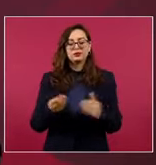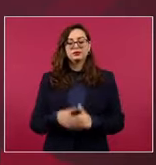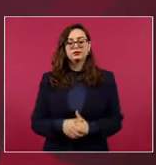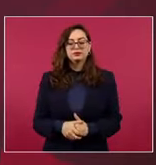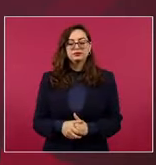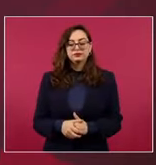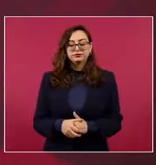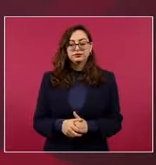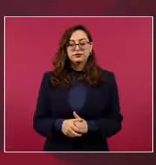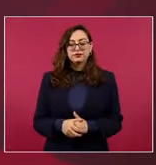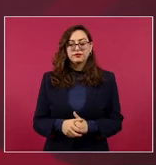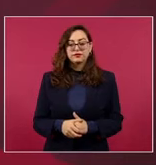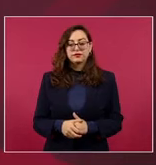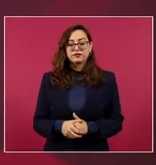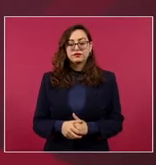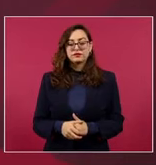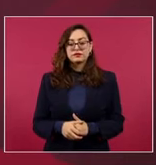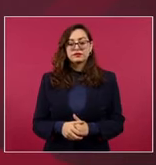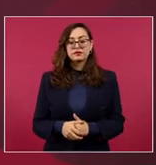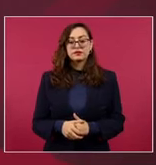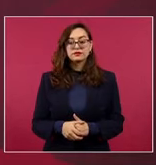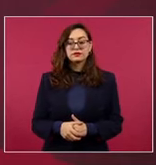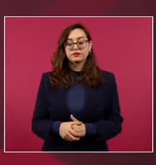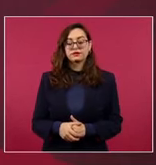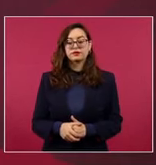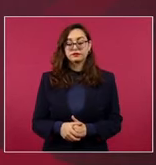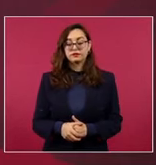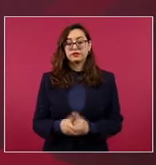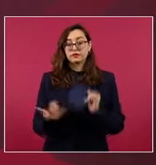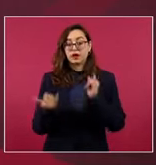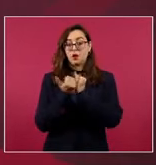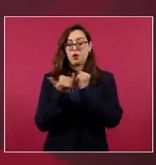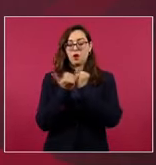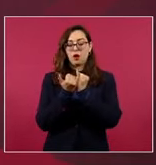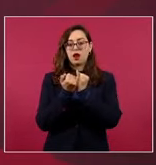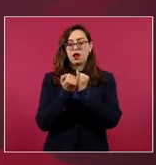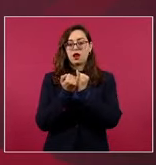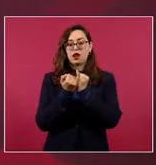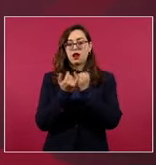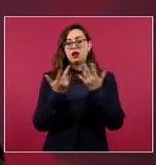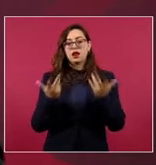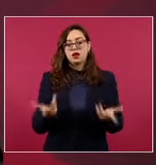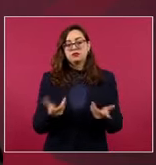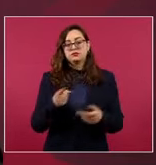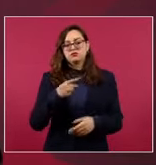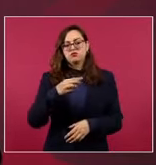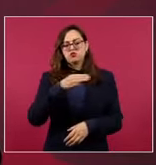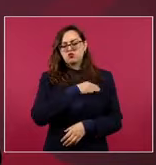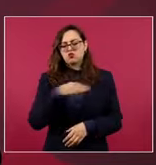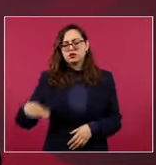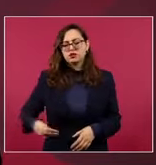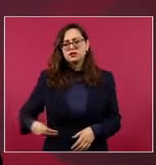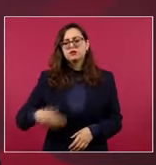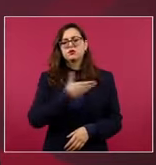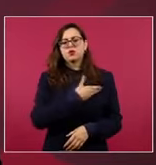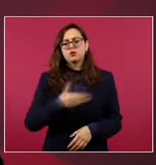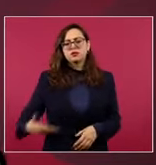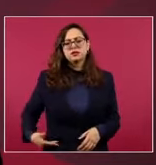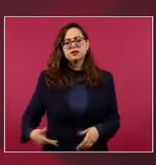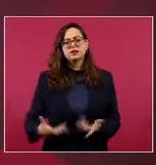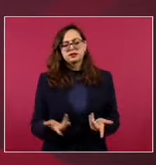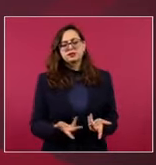y vamos también a evaluar qué han hecho los presidentes municipales de la sierra,